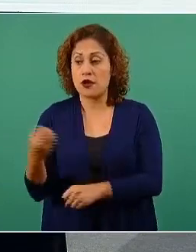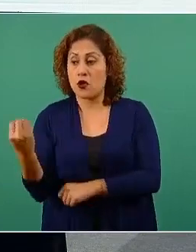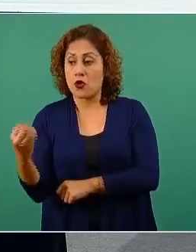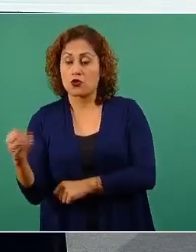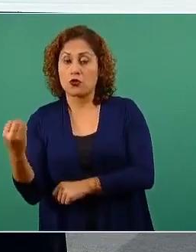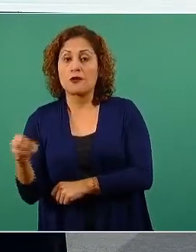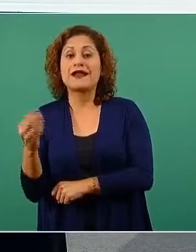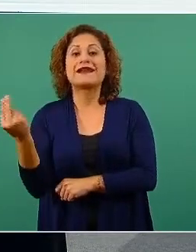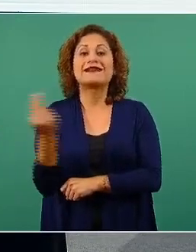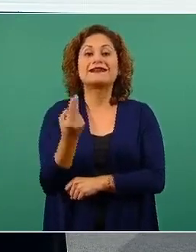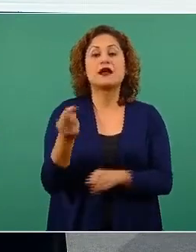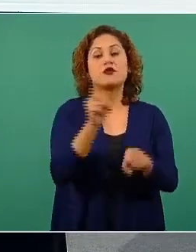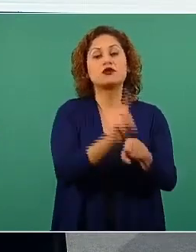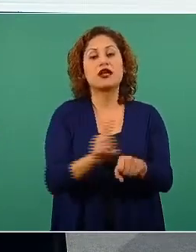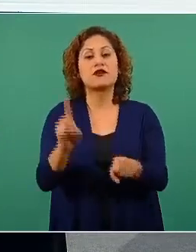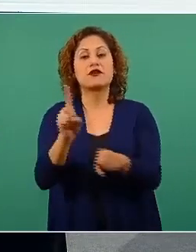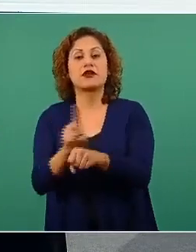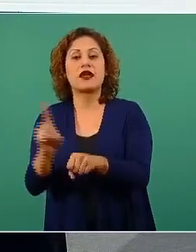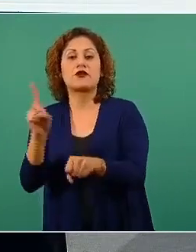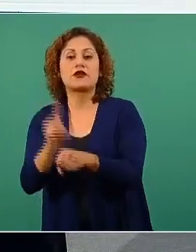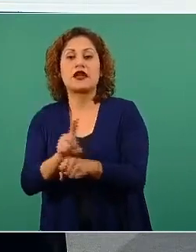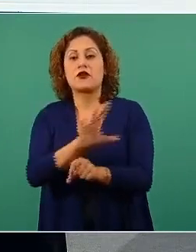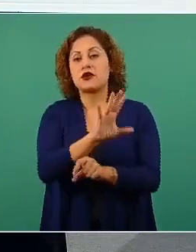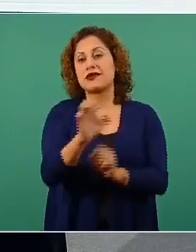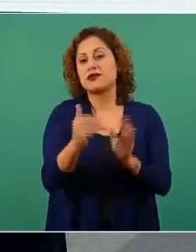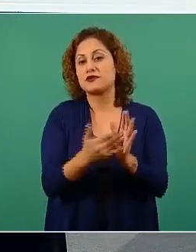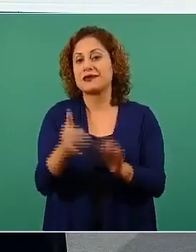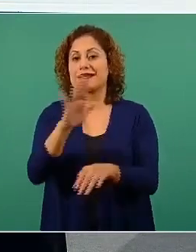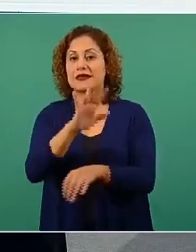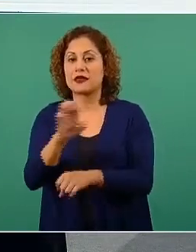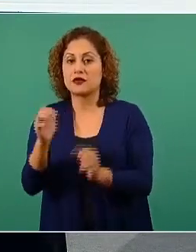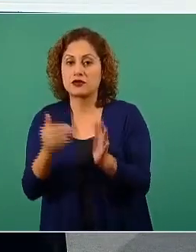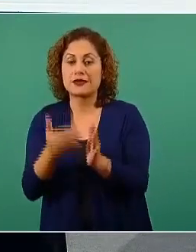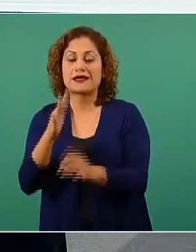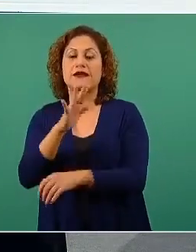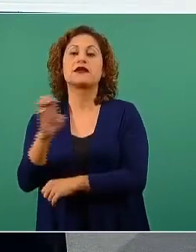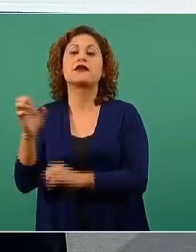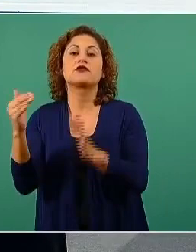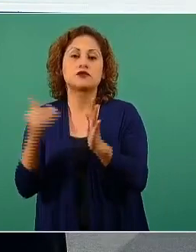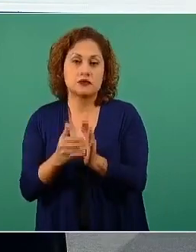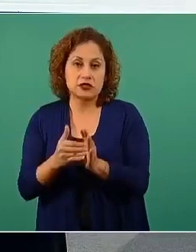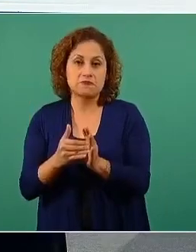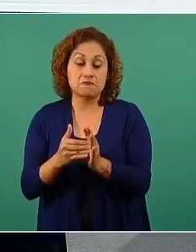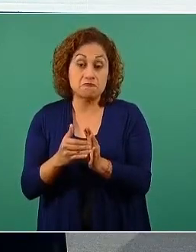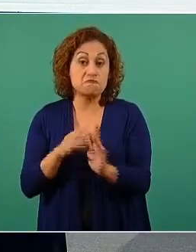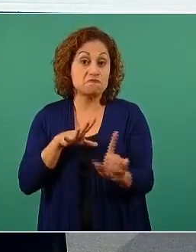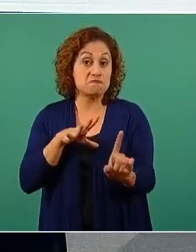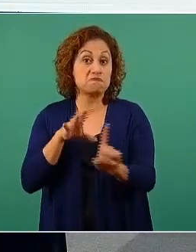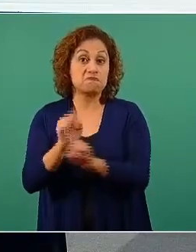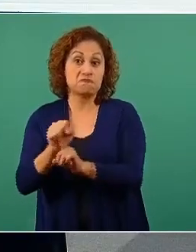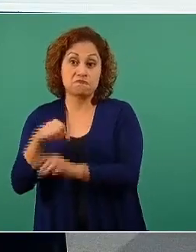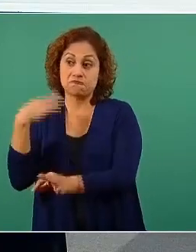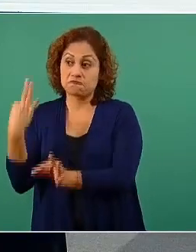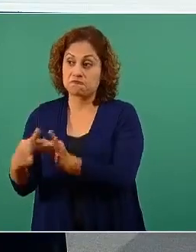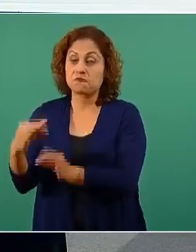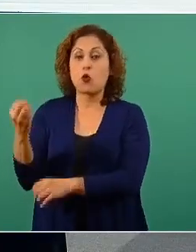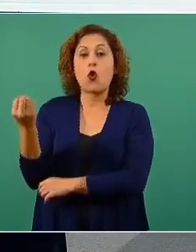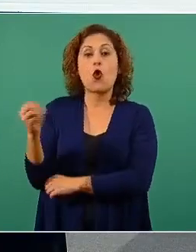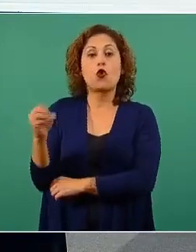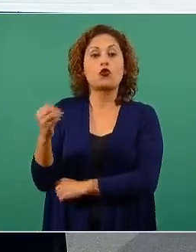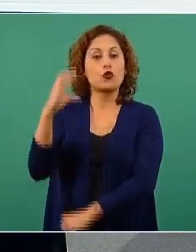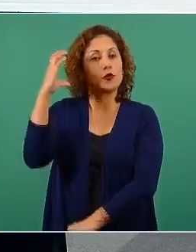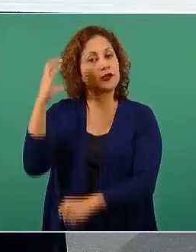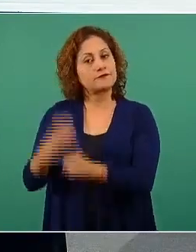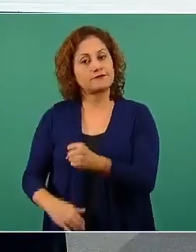Nos quedarían 5 meses de vacunación y si logramos vacunar 500,000 al día, esto nos